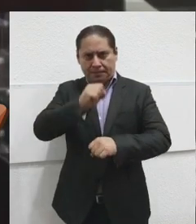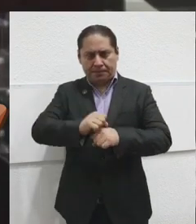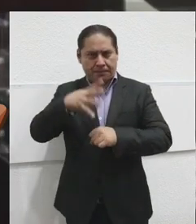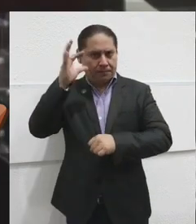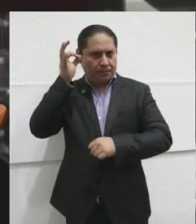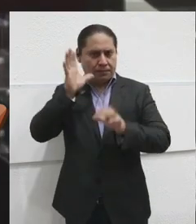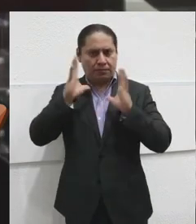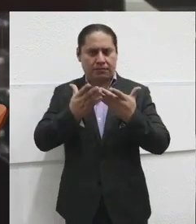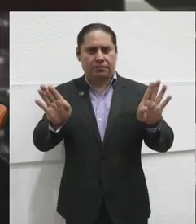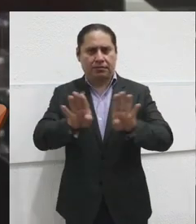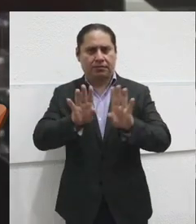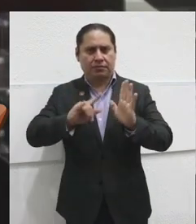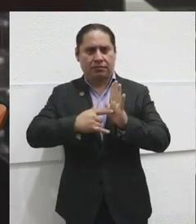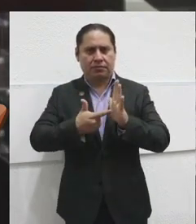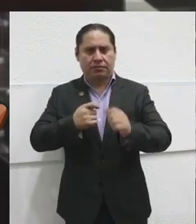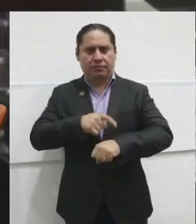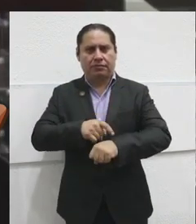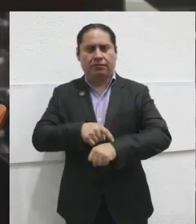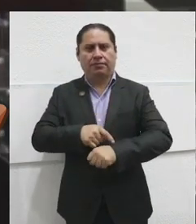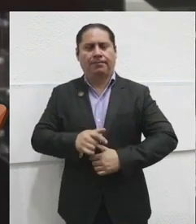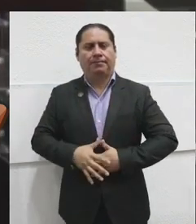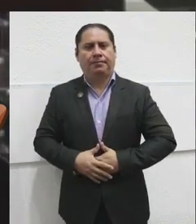Sistema electrónico.